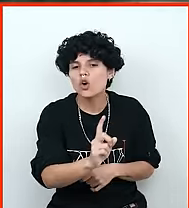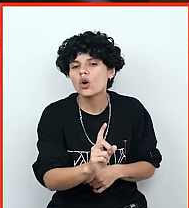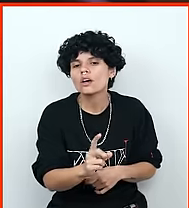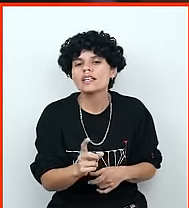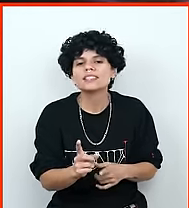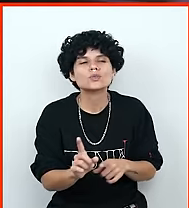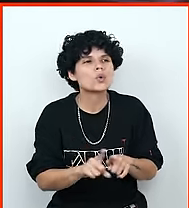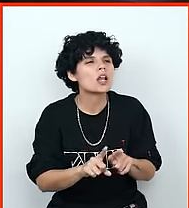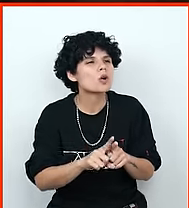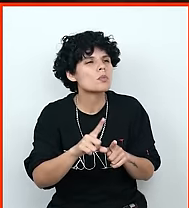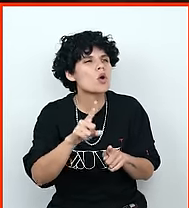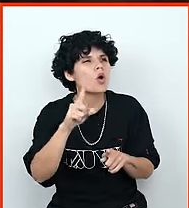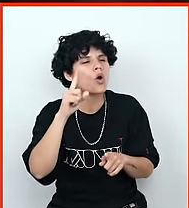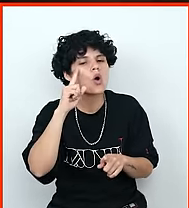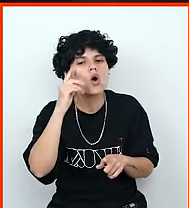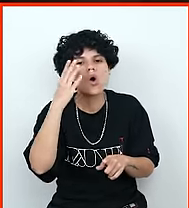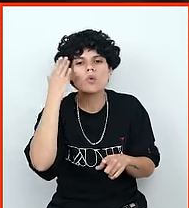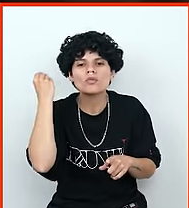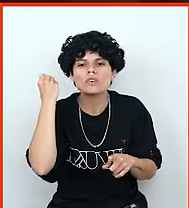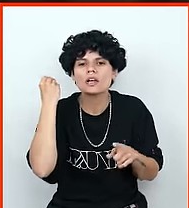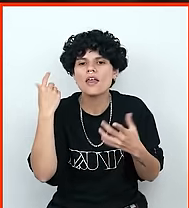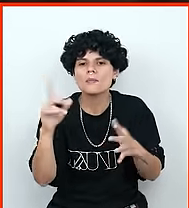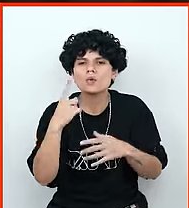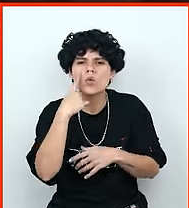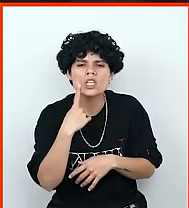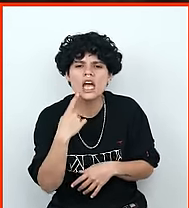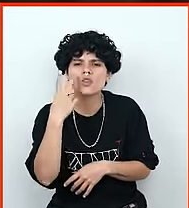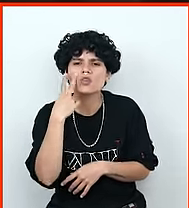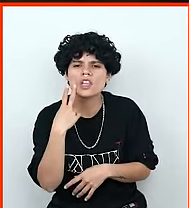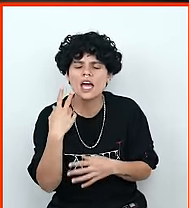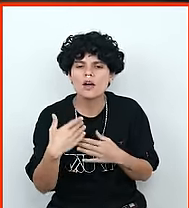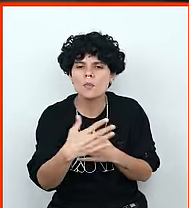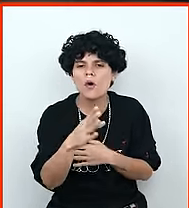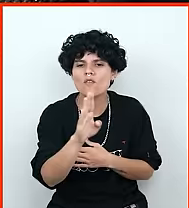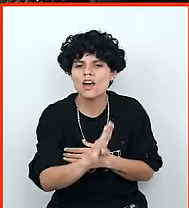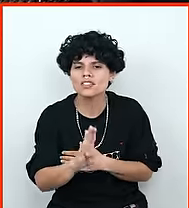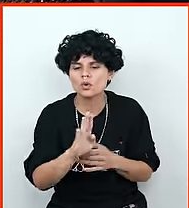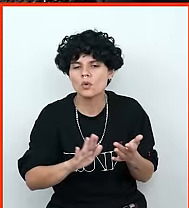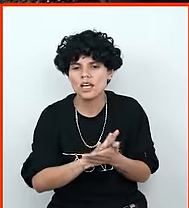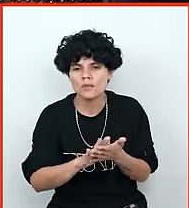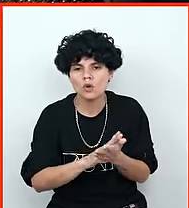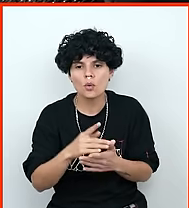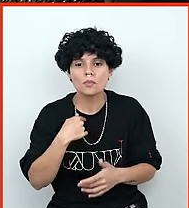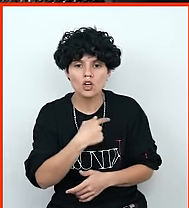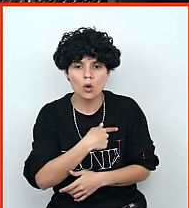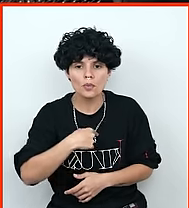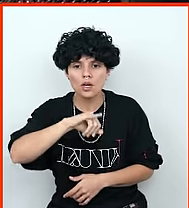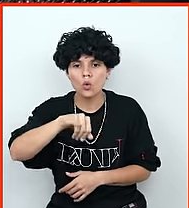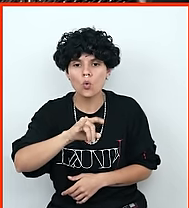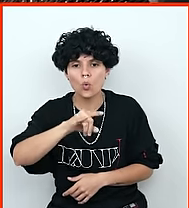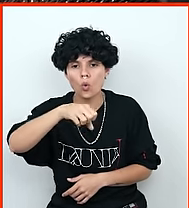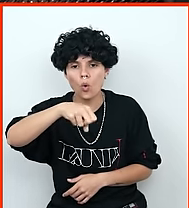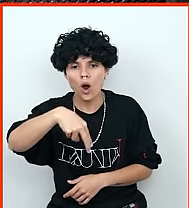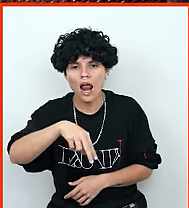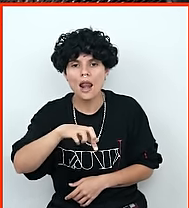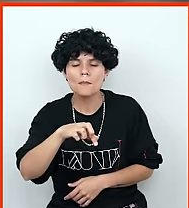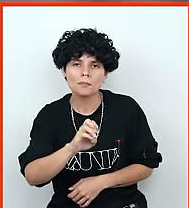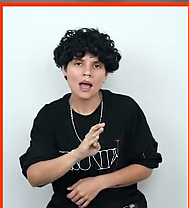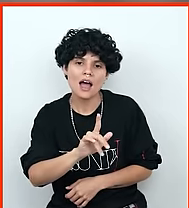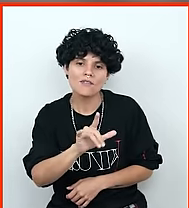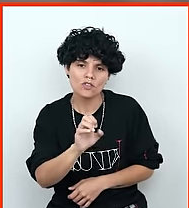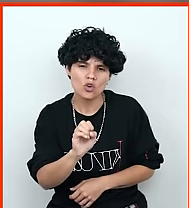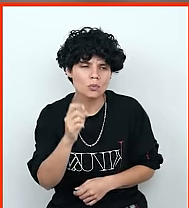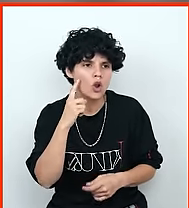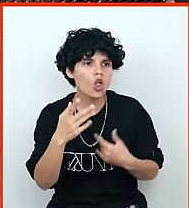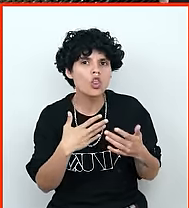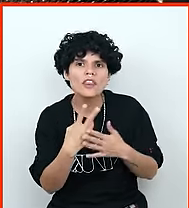solo...? Fue una amnesia como de... No, la amnesia no duró tanto, duró un par de días. Onda, eran como cosas básicas. Por ejemplo, me acordaba que me llamaba Juan Pablo, pero no me acordaba